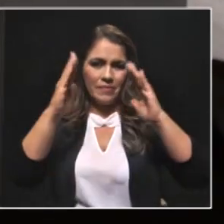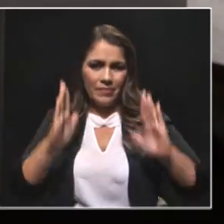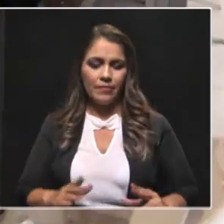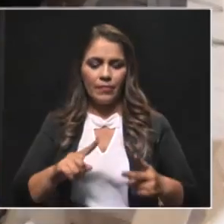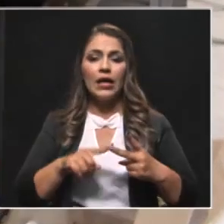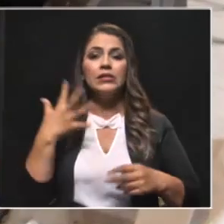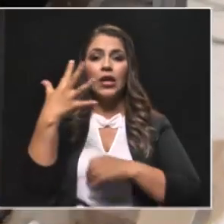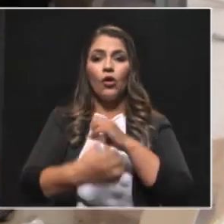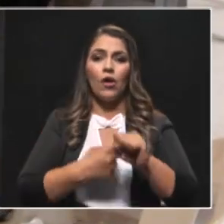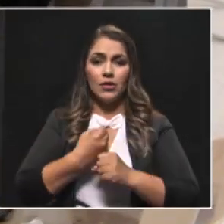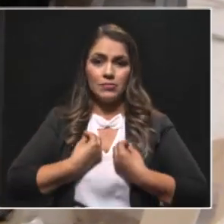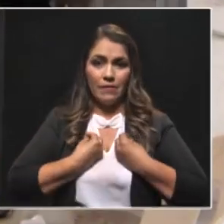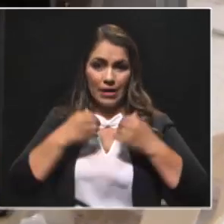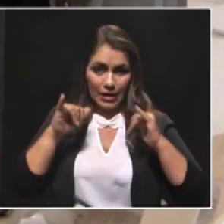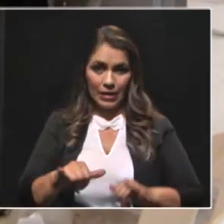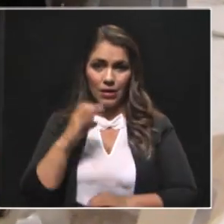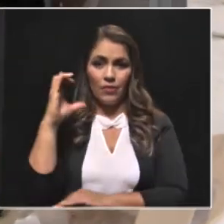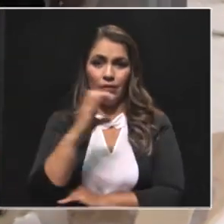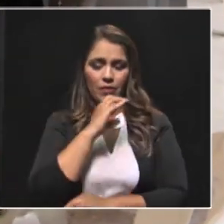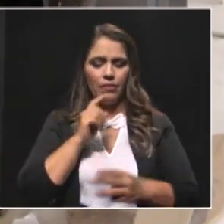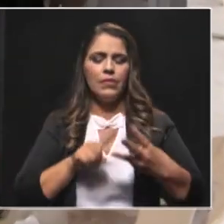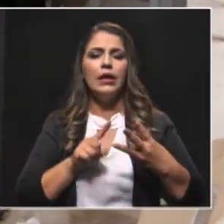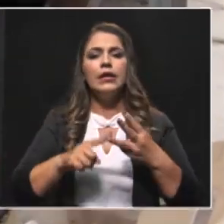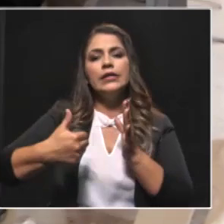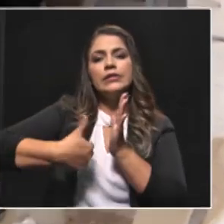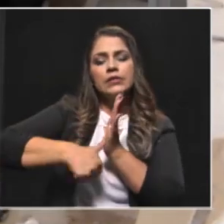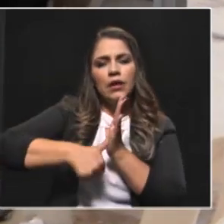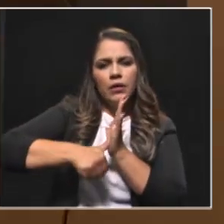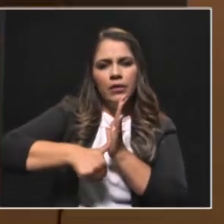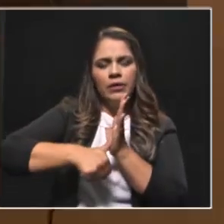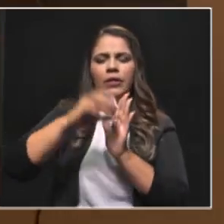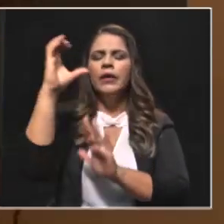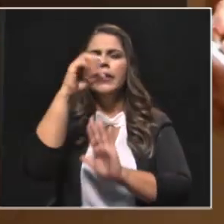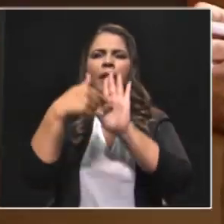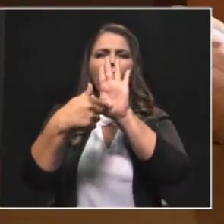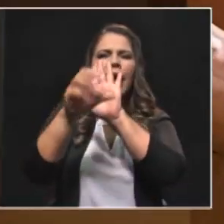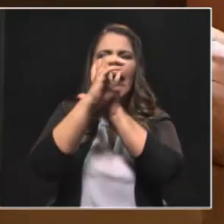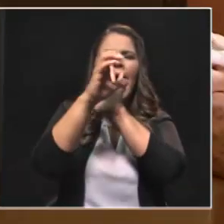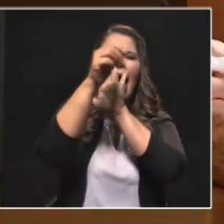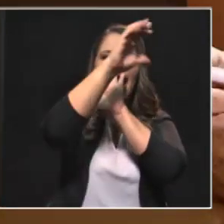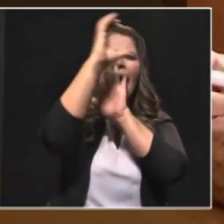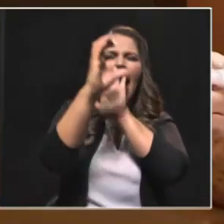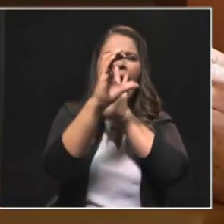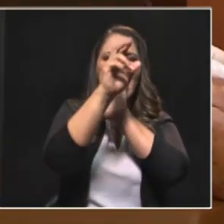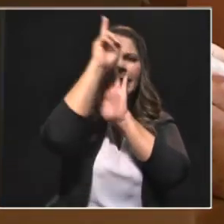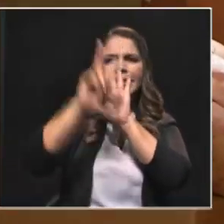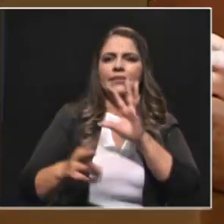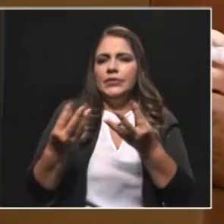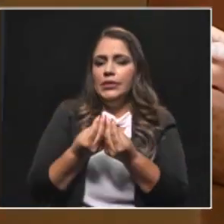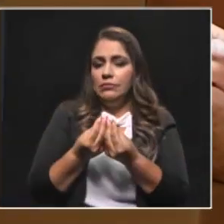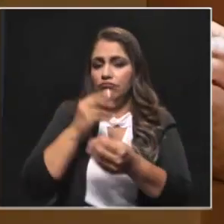mínimo 5 años de residencia en Colombia, tener cédula de extranjería de residente y estar inscrito en el registro